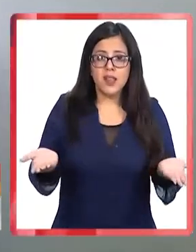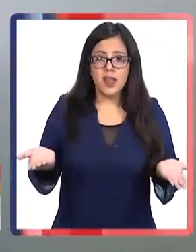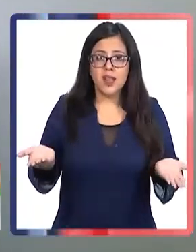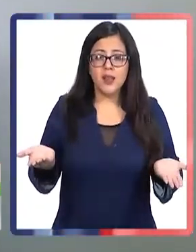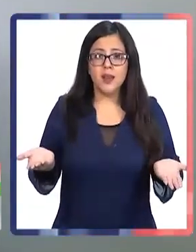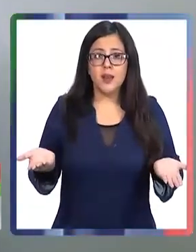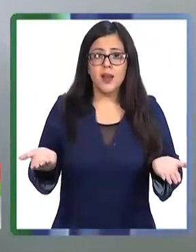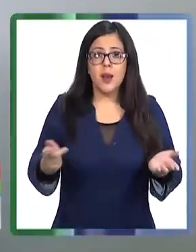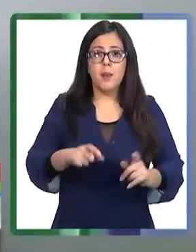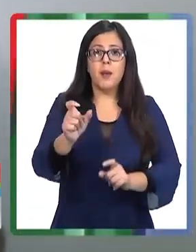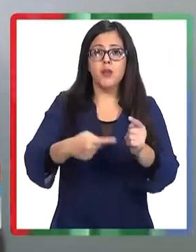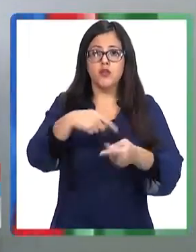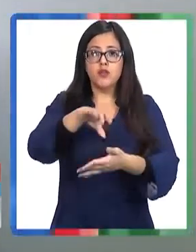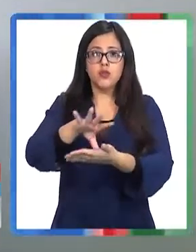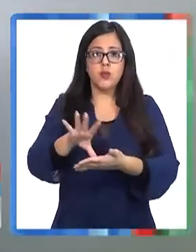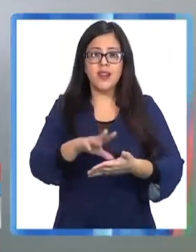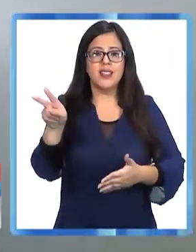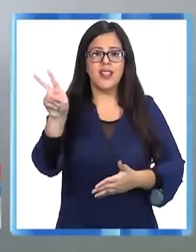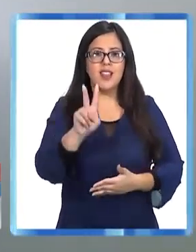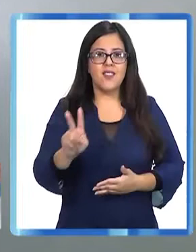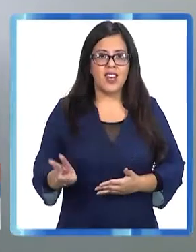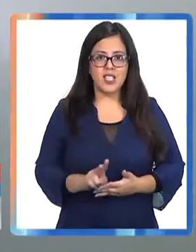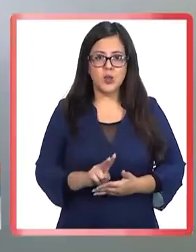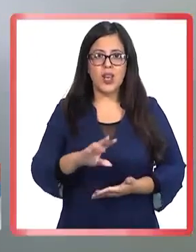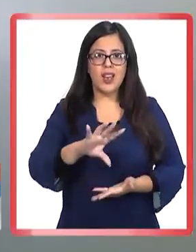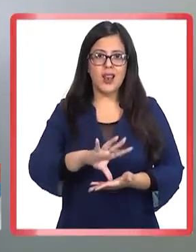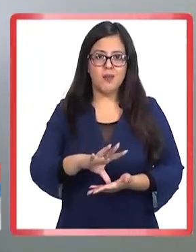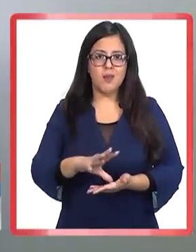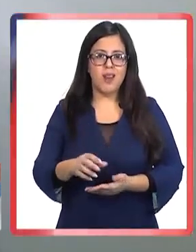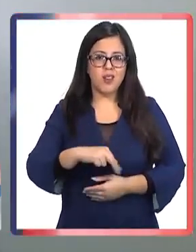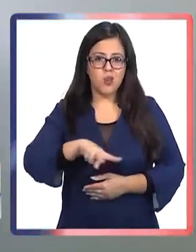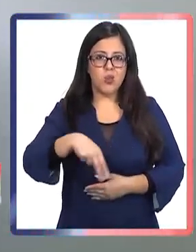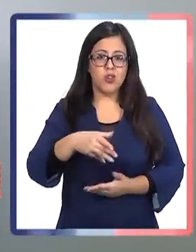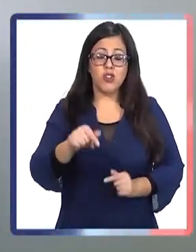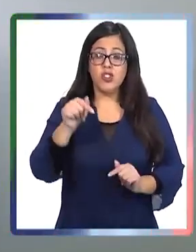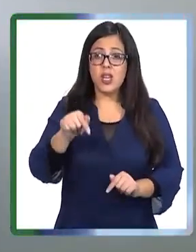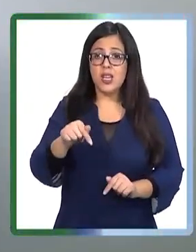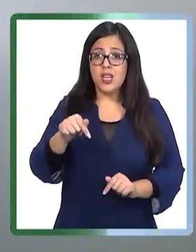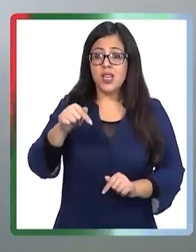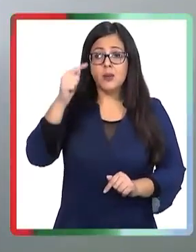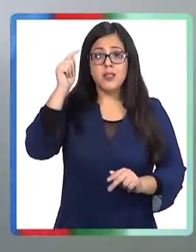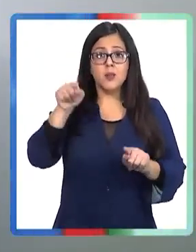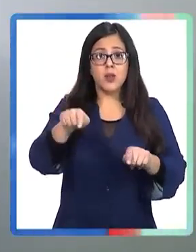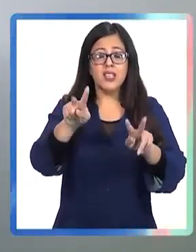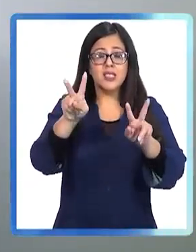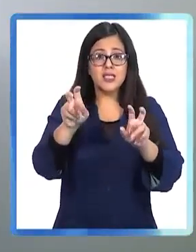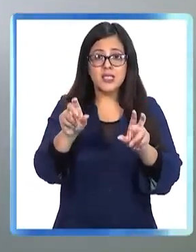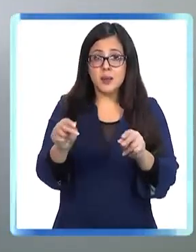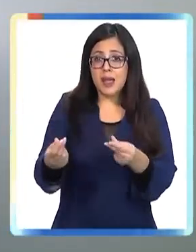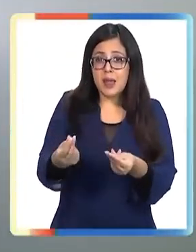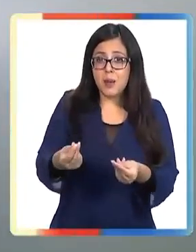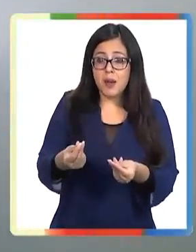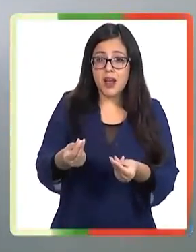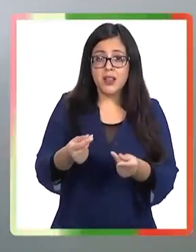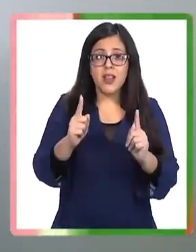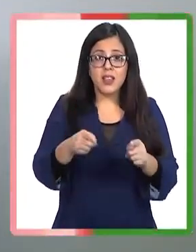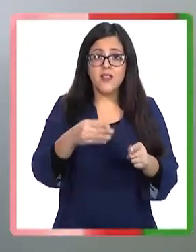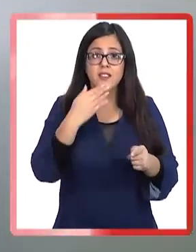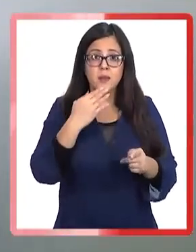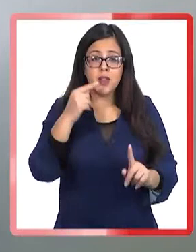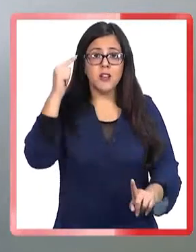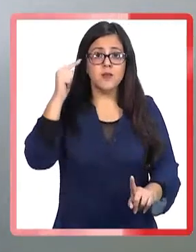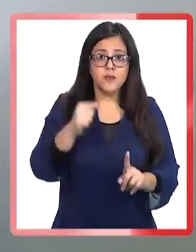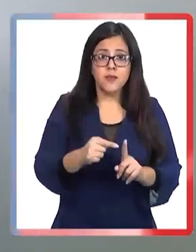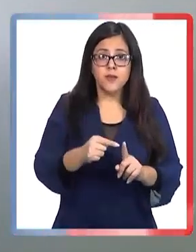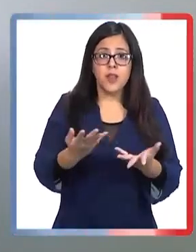la migración venezolana, principalmente en nuestro país. Y en ese sentido creemos que estos recursos también tienen que ir